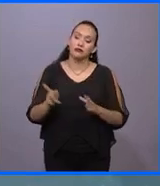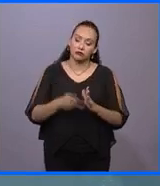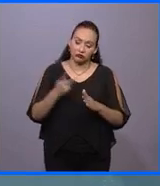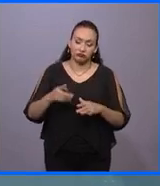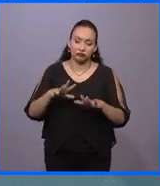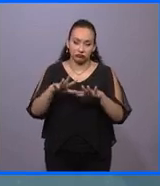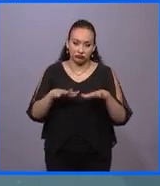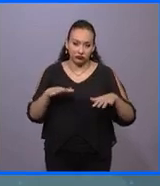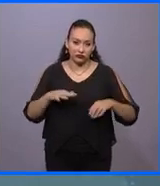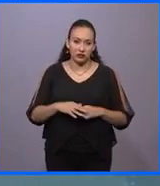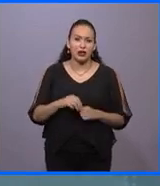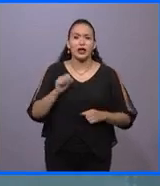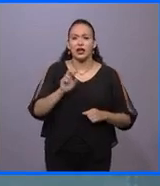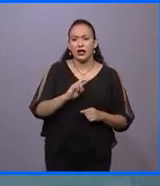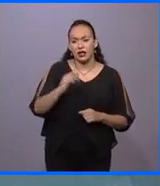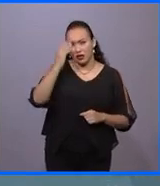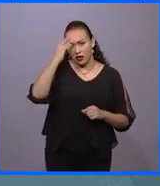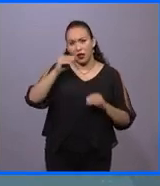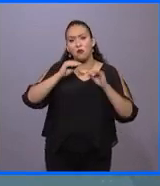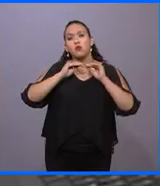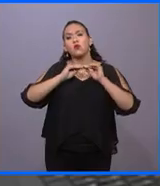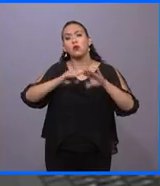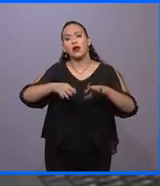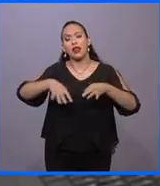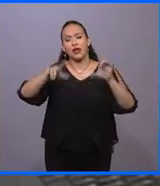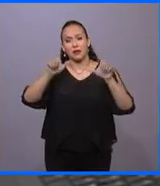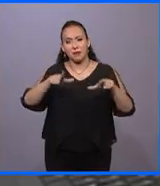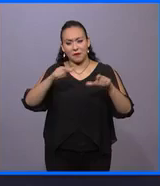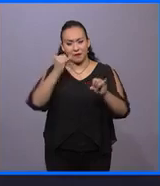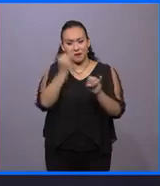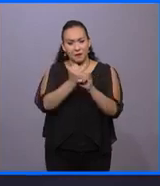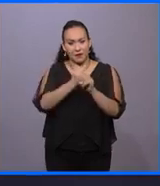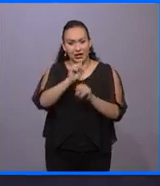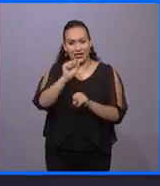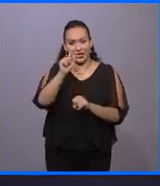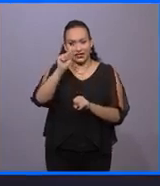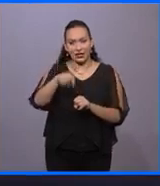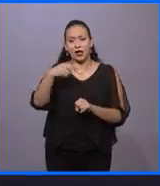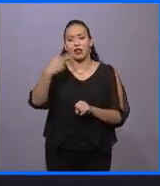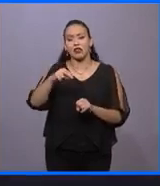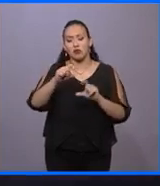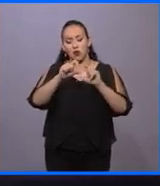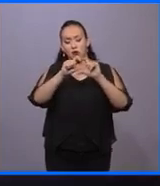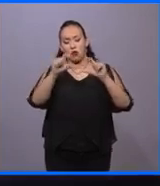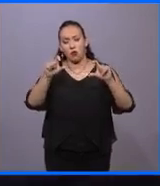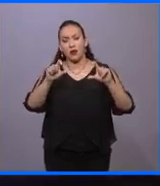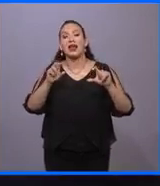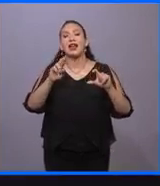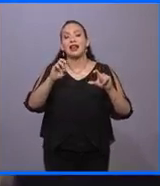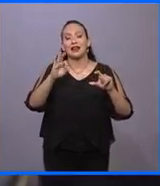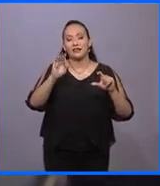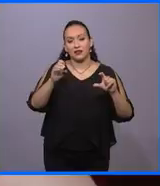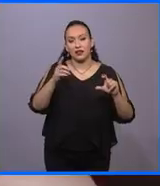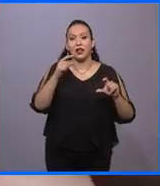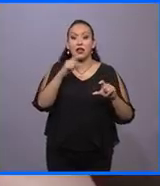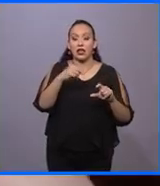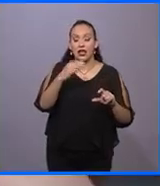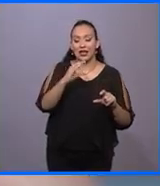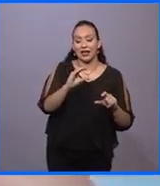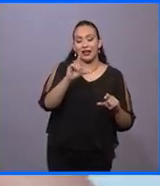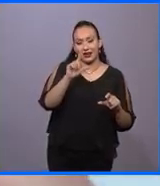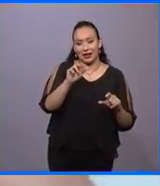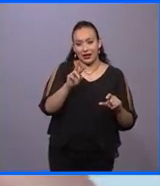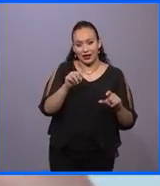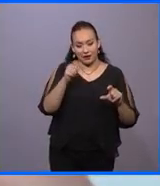en esta sesión reconoció la validez de la publicación en la página de internet del SAT del nombre, denominación o razón social y clave del